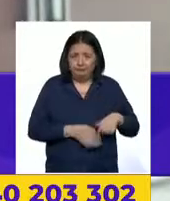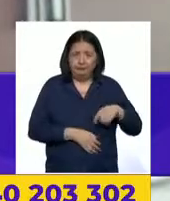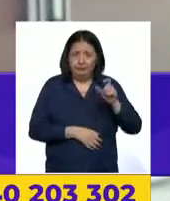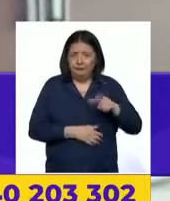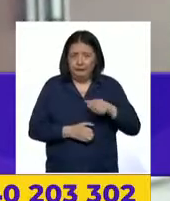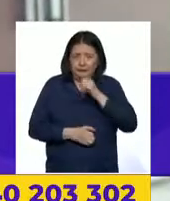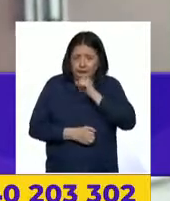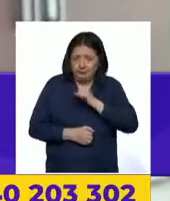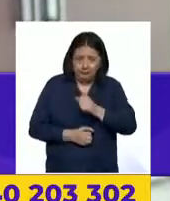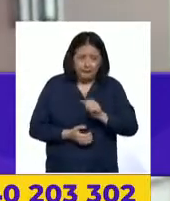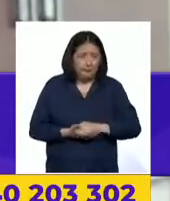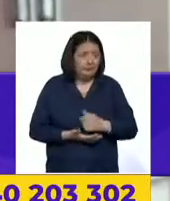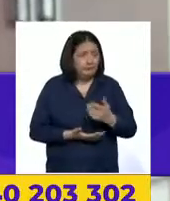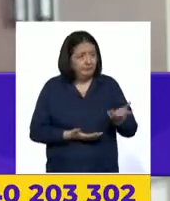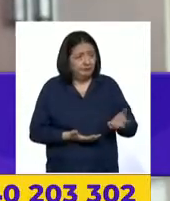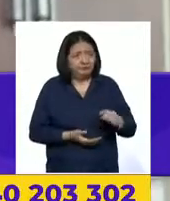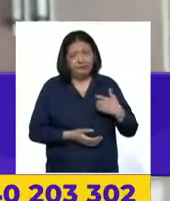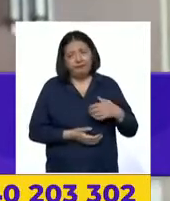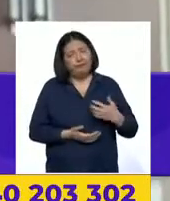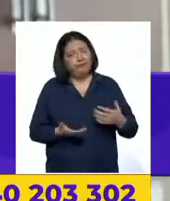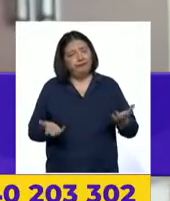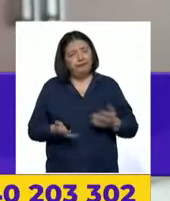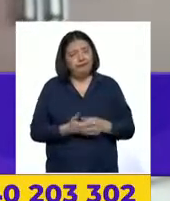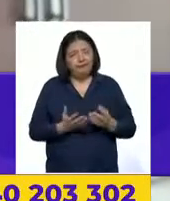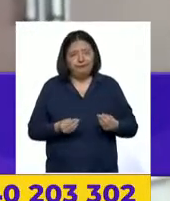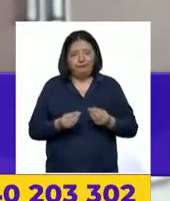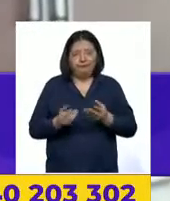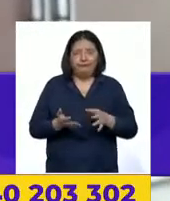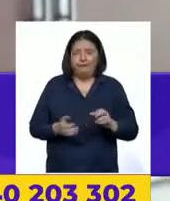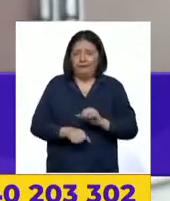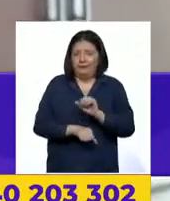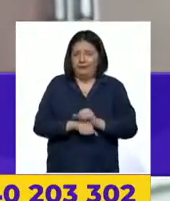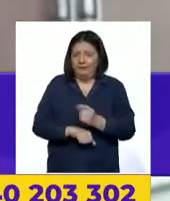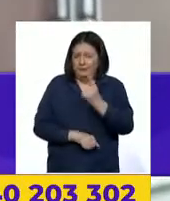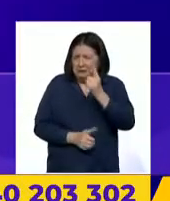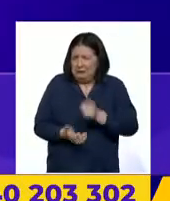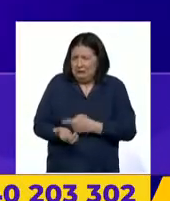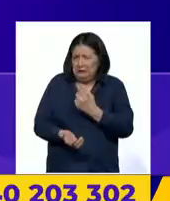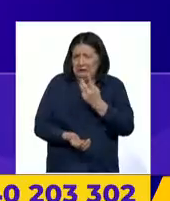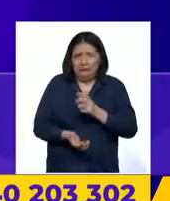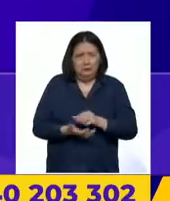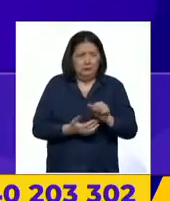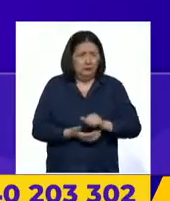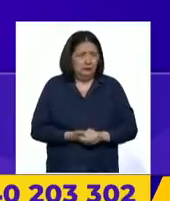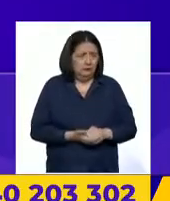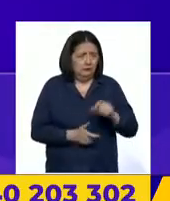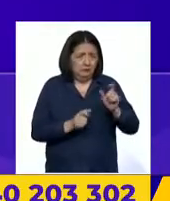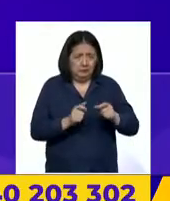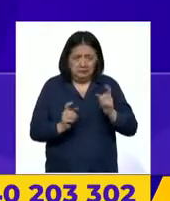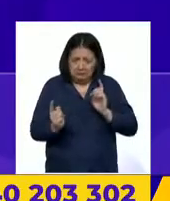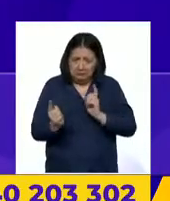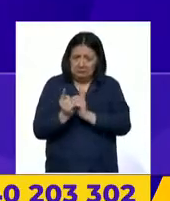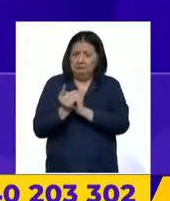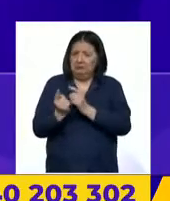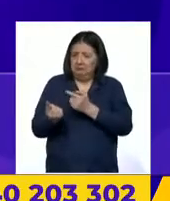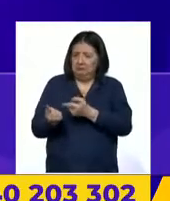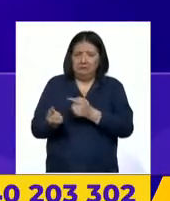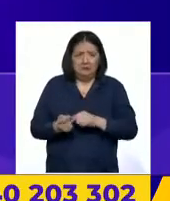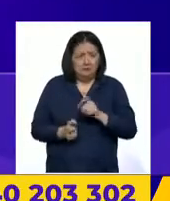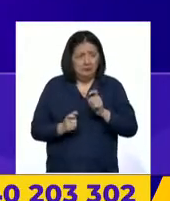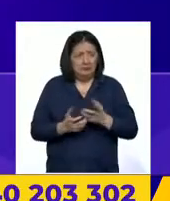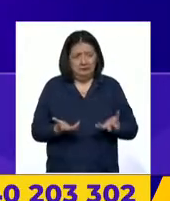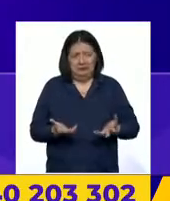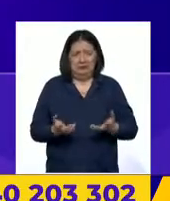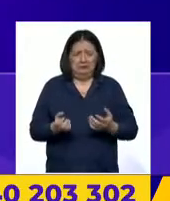de la tercera edad y los están maltratando dándoles solamente cita una vez al mes. Las personas que nos atienden